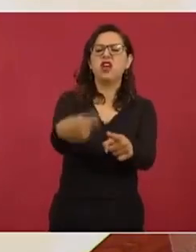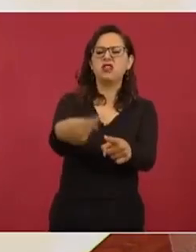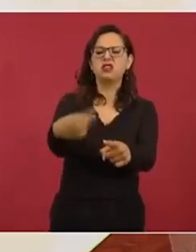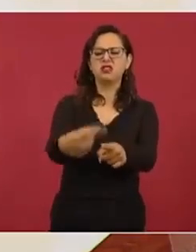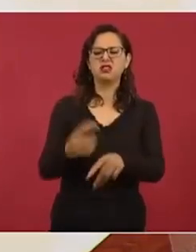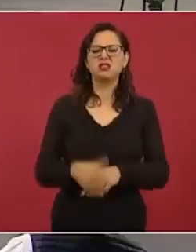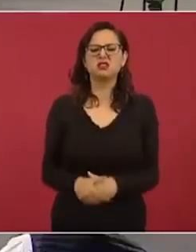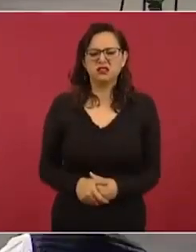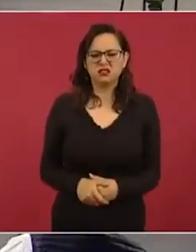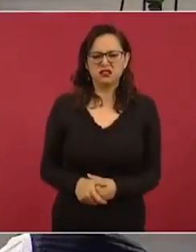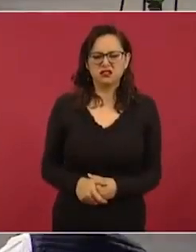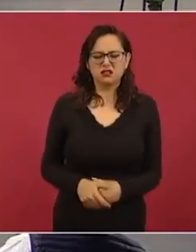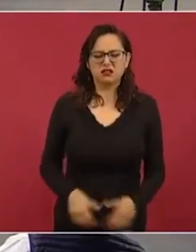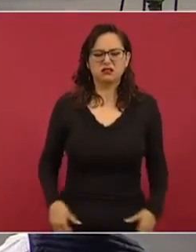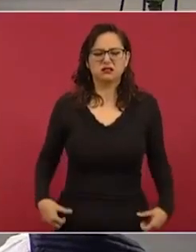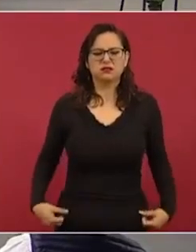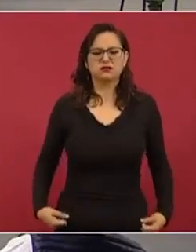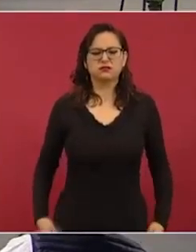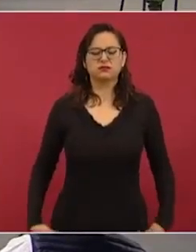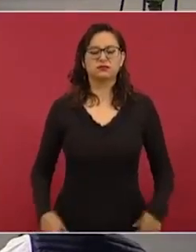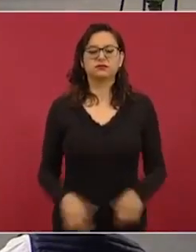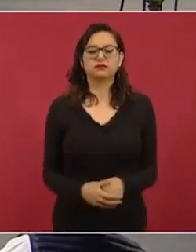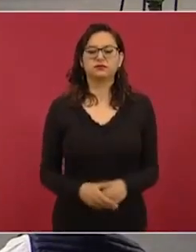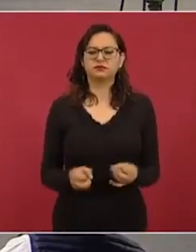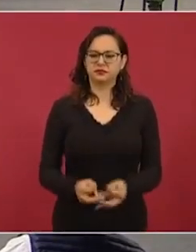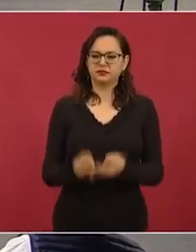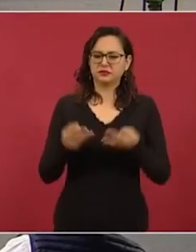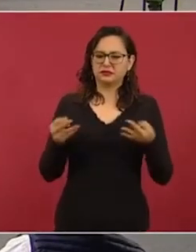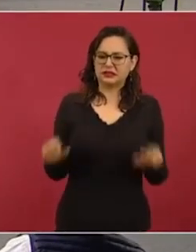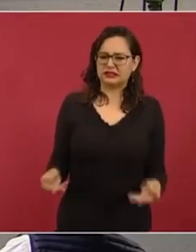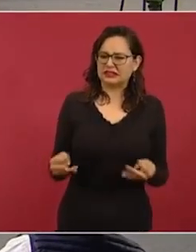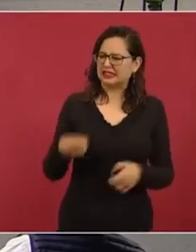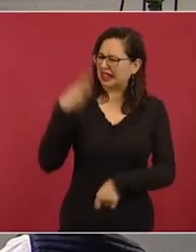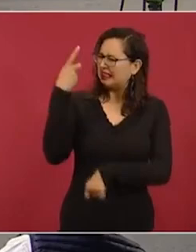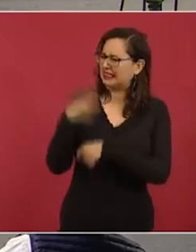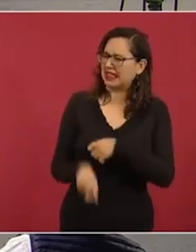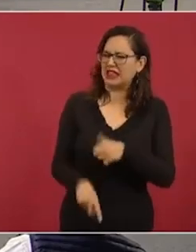esos terrenos? Pon Calica.